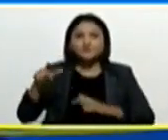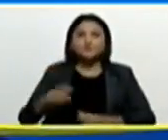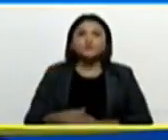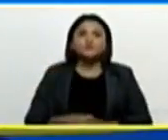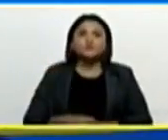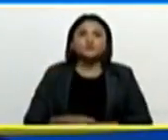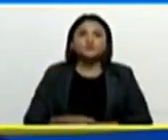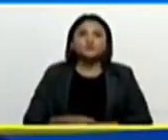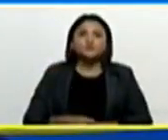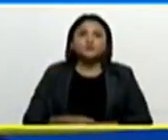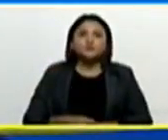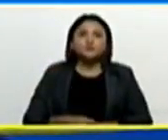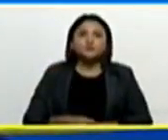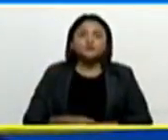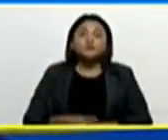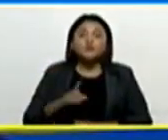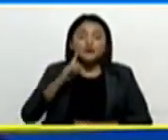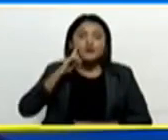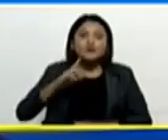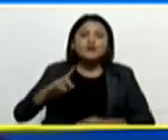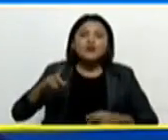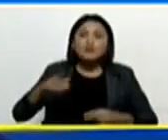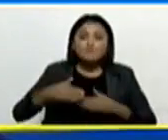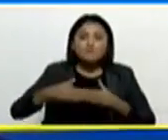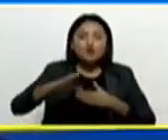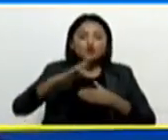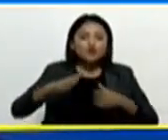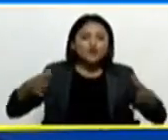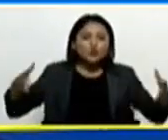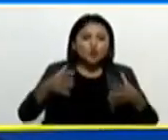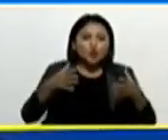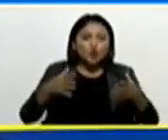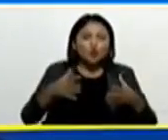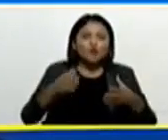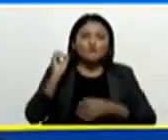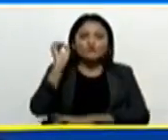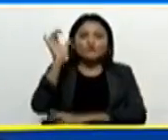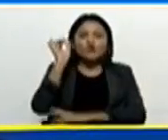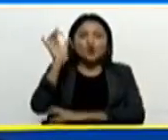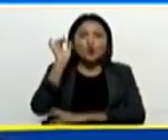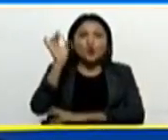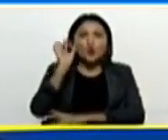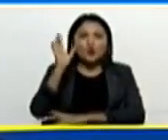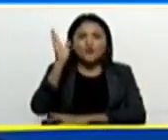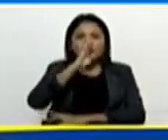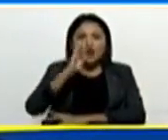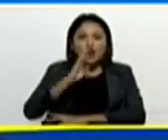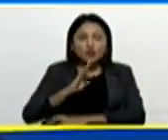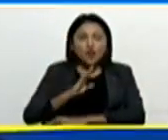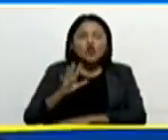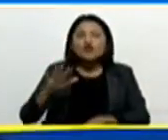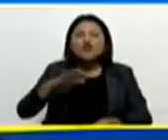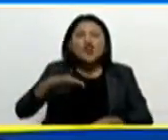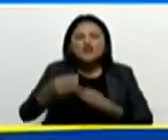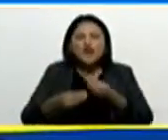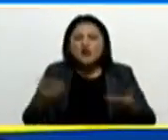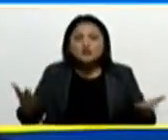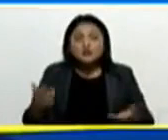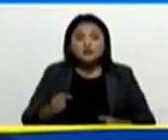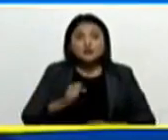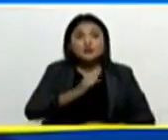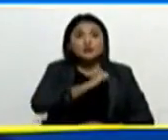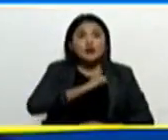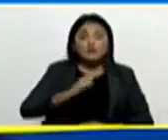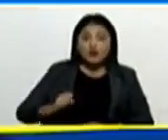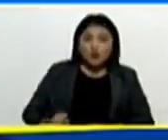viene una reunión del Foro de Sao Paulo, se va a llevar a cabo en El Salvador. Sería bueno